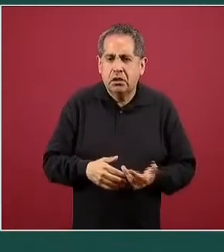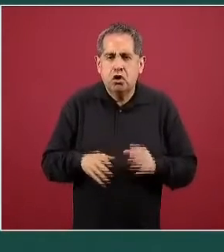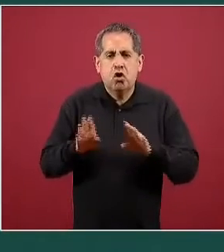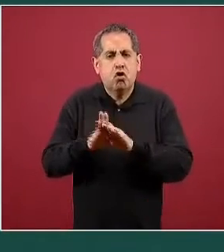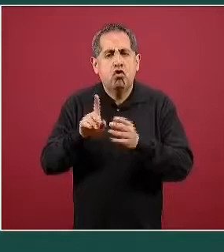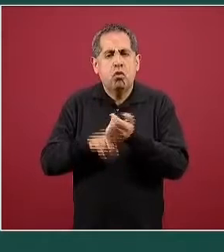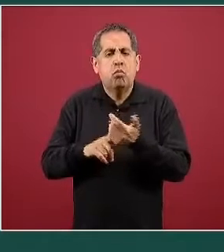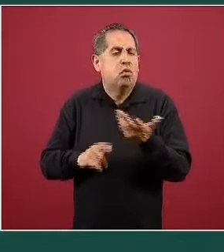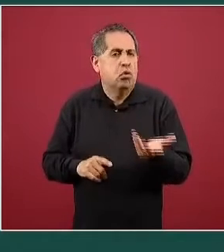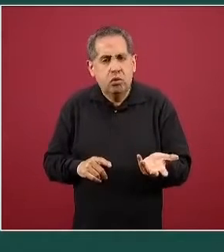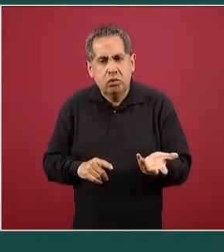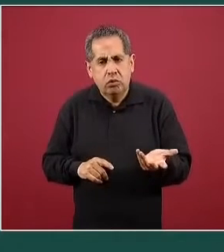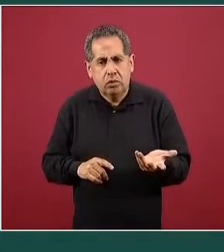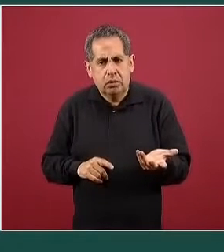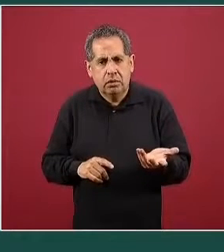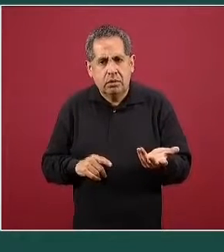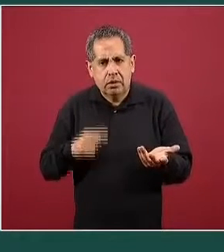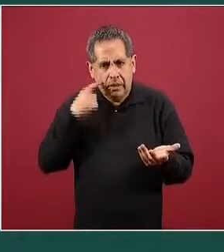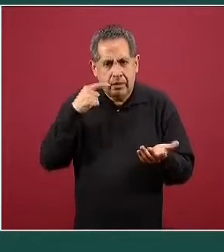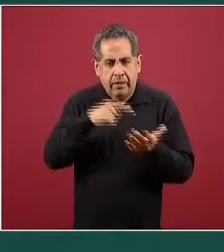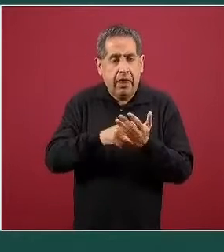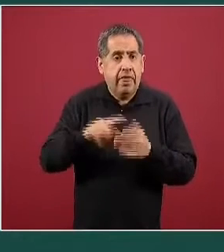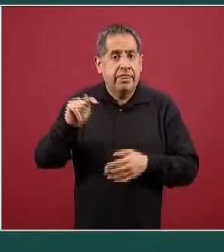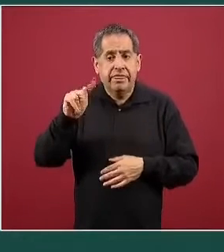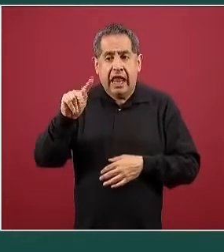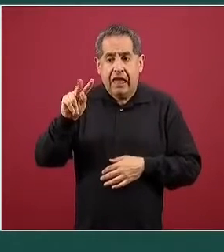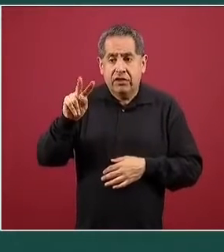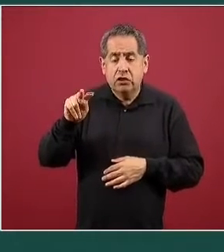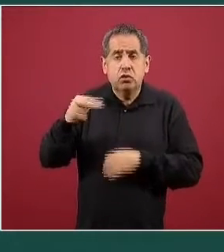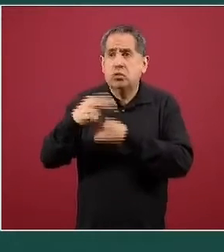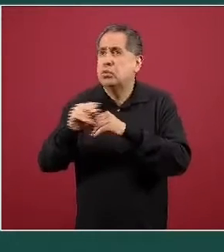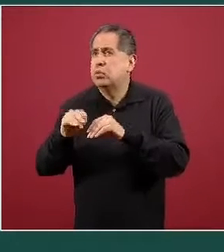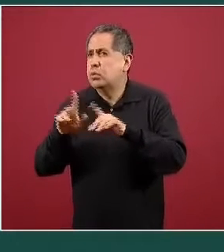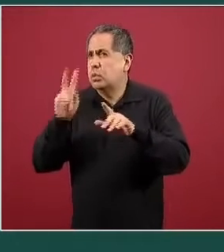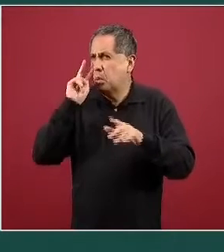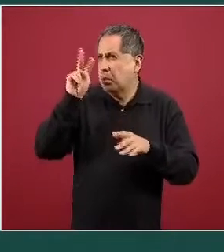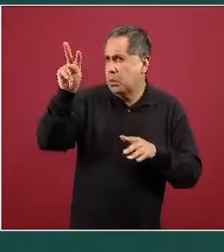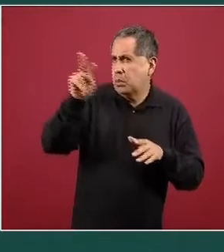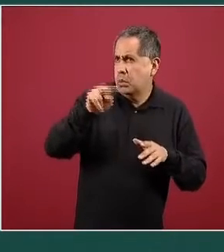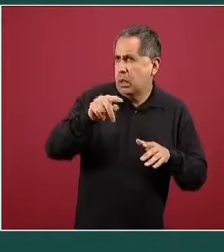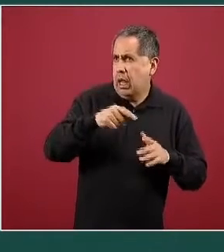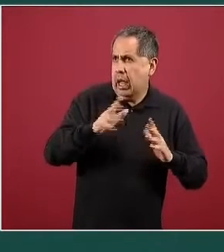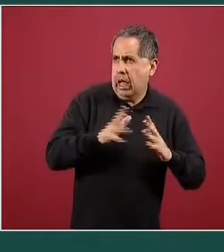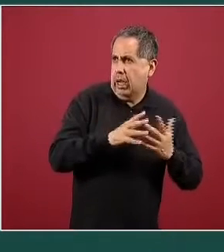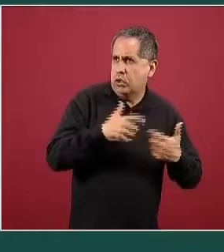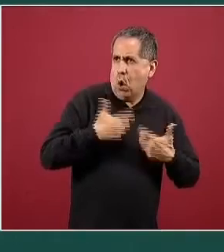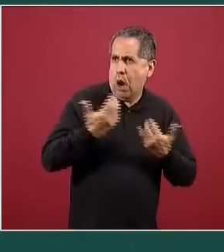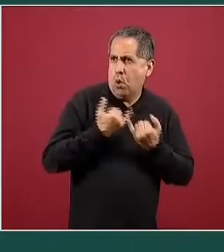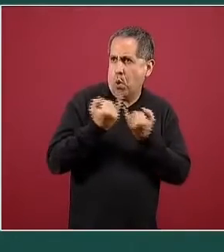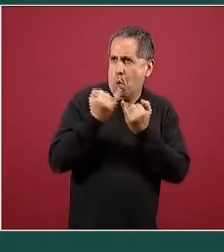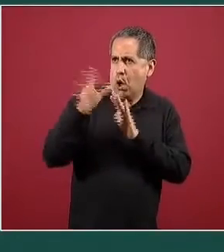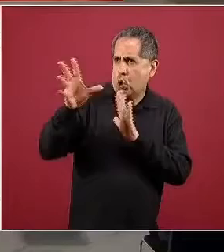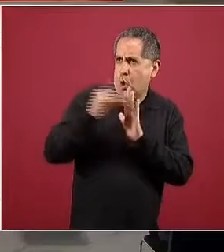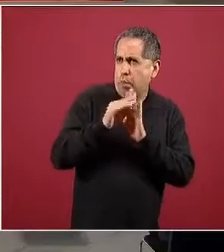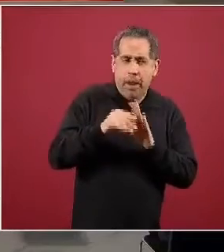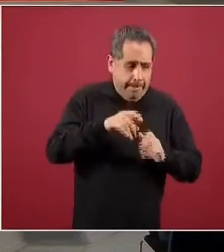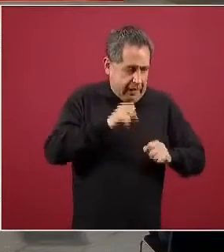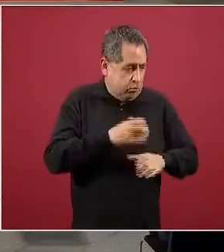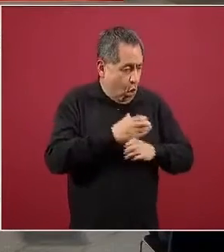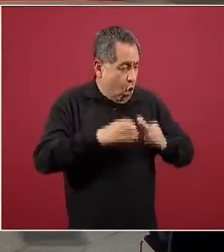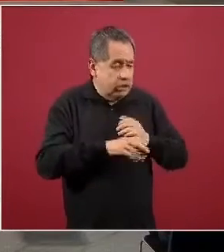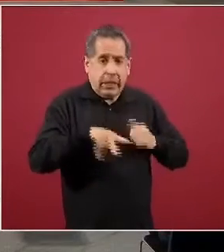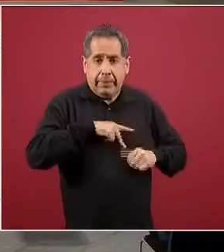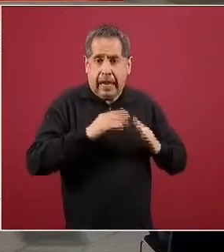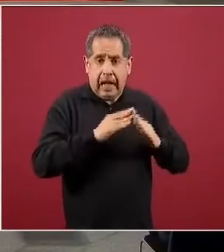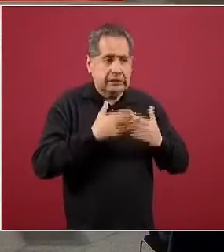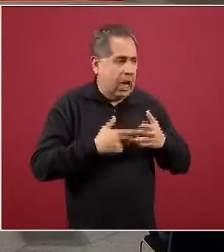poner prácticas por televisión con materiales que uno tenga en casa. Yo le pediría a Aurora Saavedra que